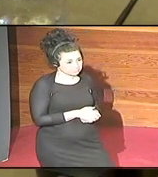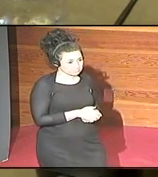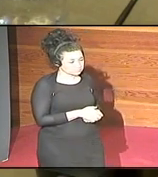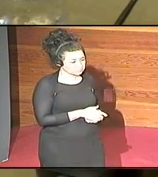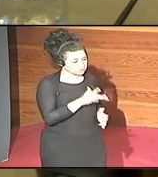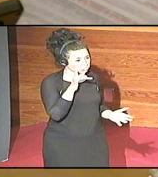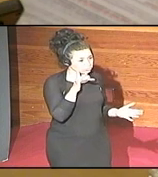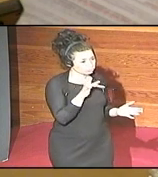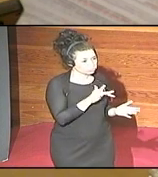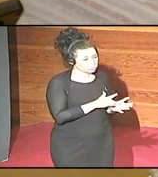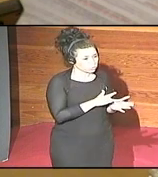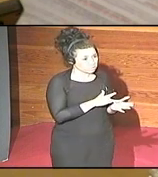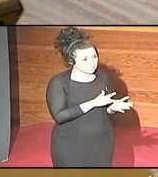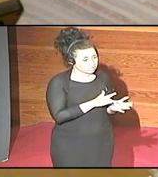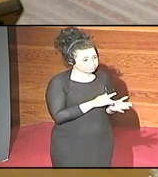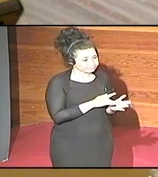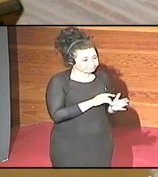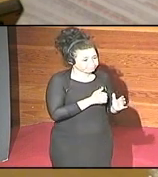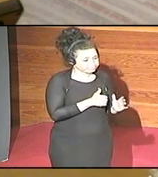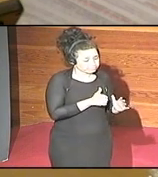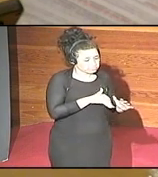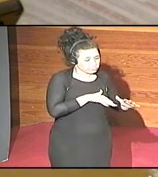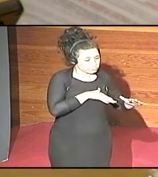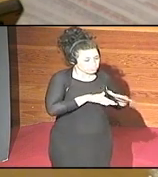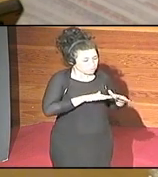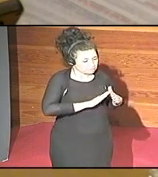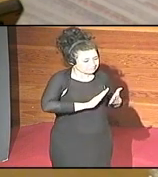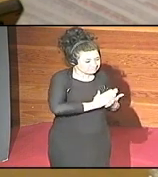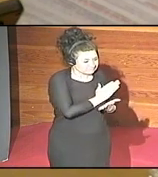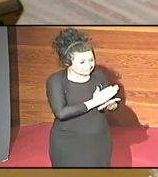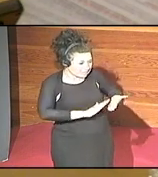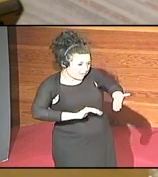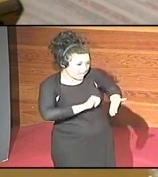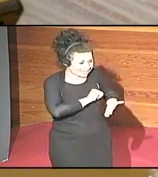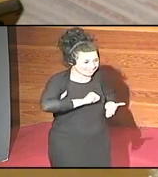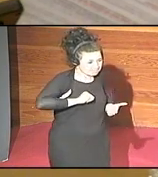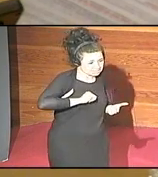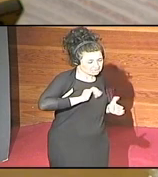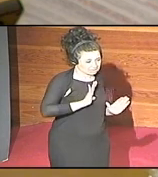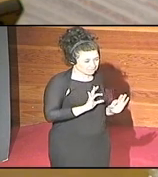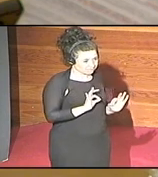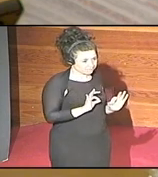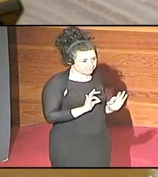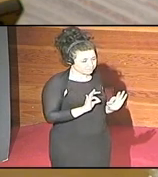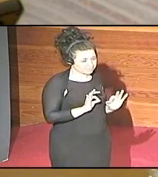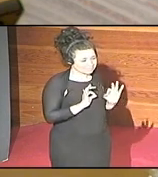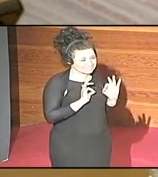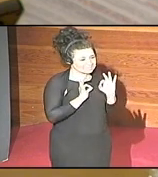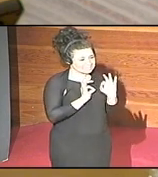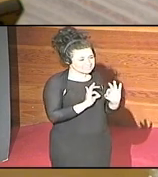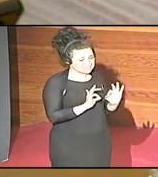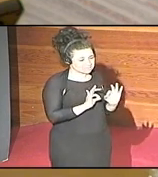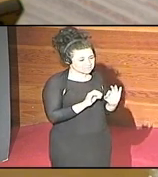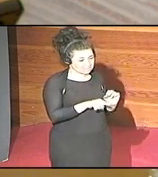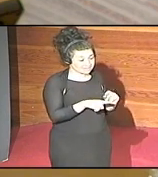hubo una serie de movimientos separatistas, independentistas, en particular, por ejemplo, y ese es